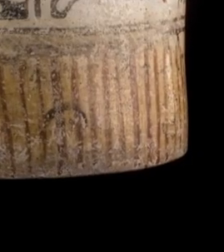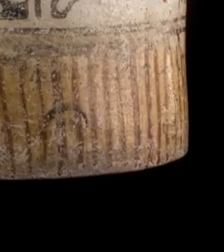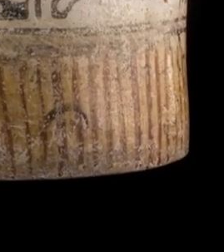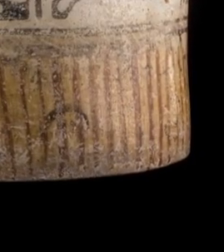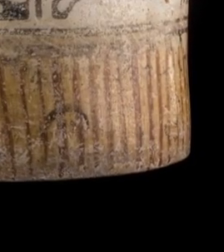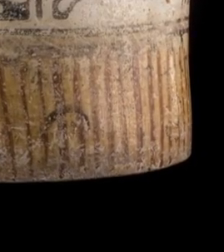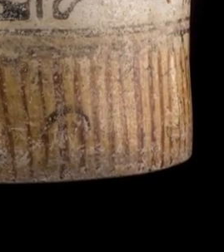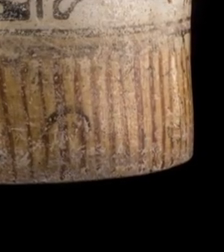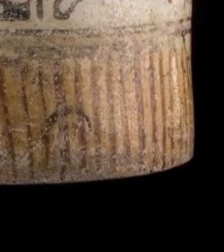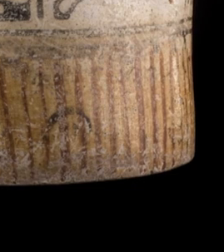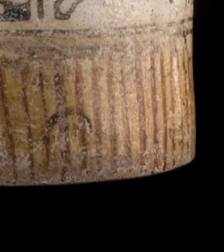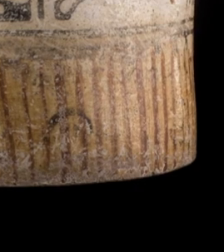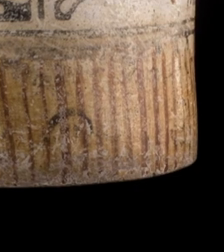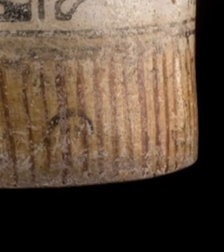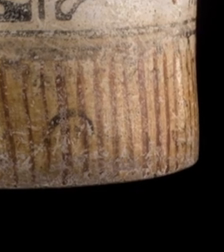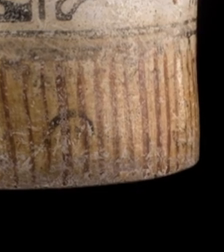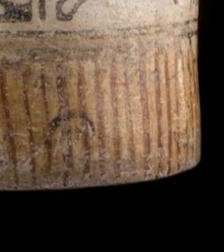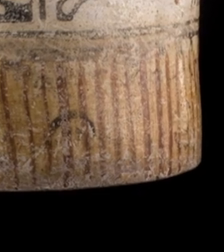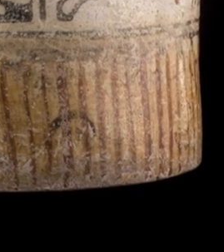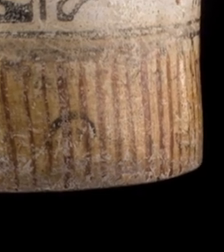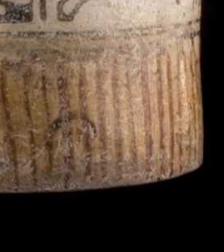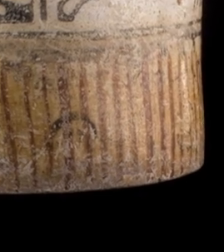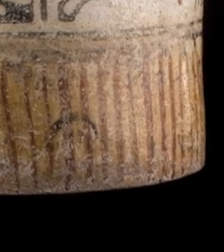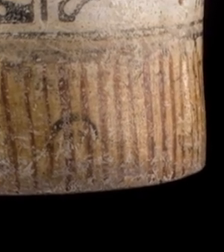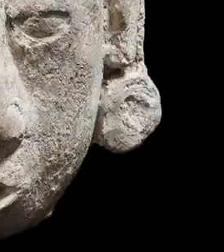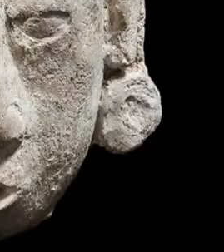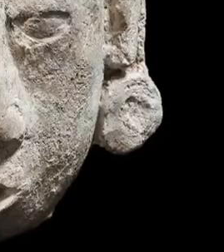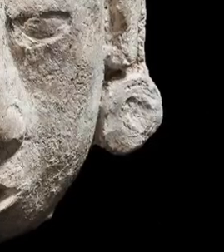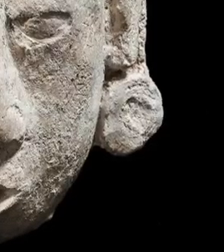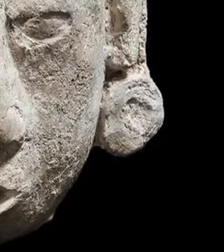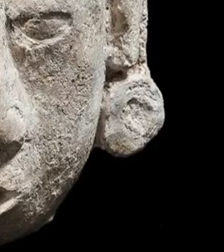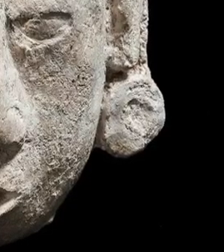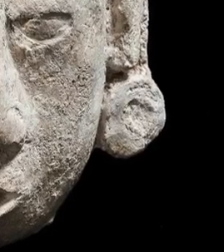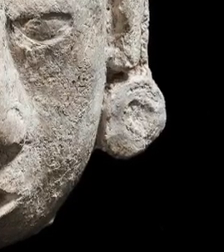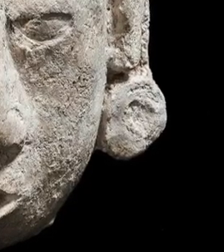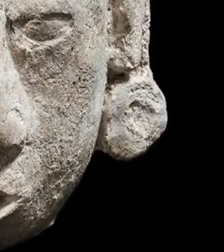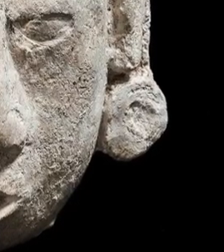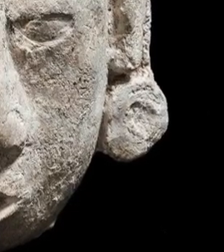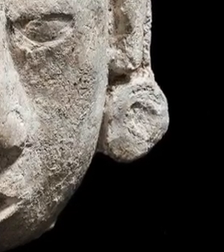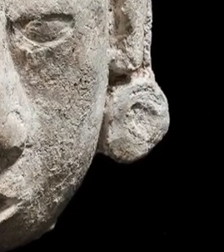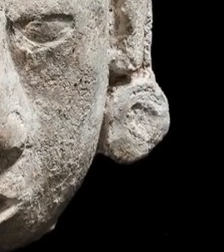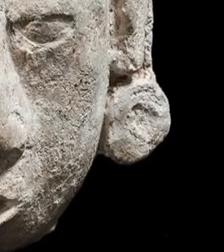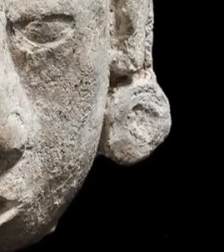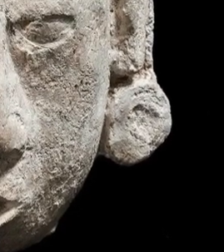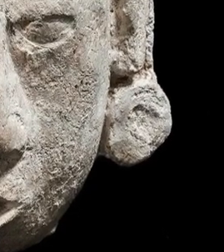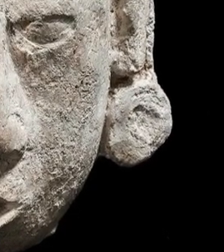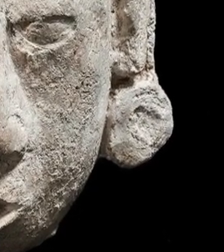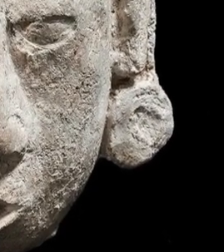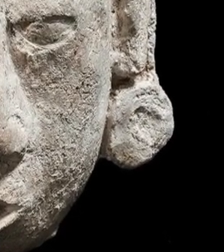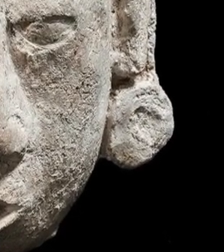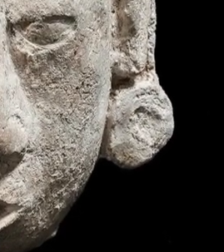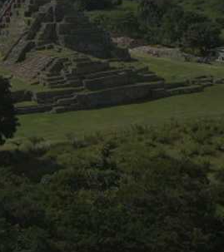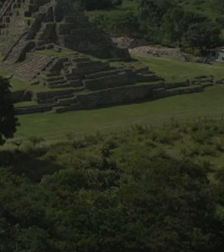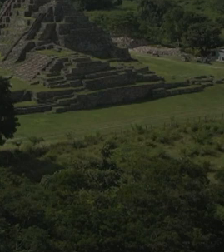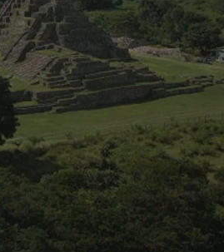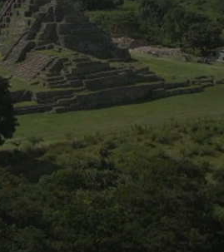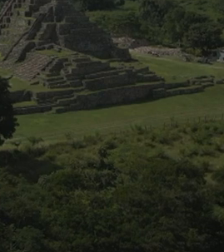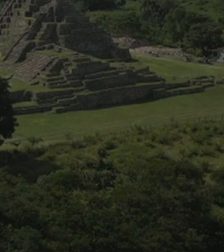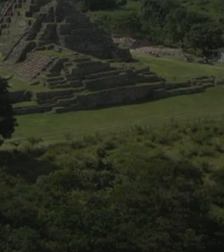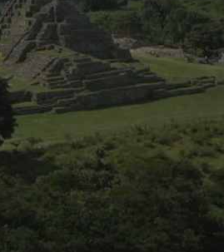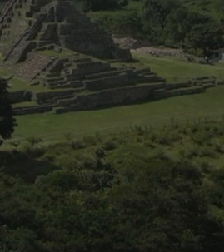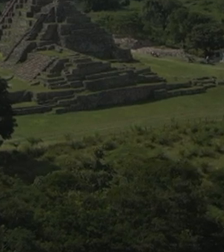puede escribir cualquier frase, cualquier palabra. La que sigue sería